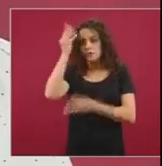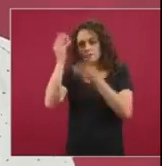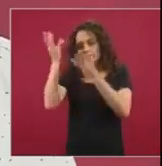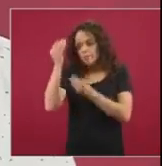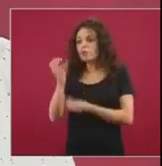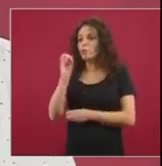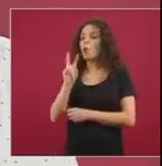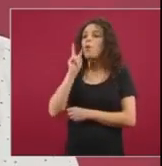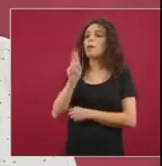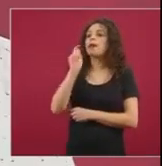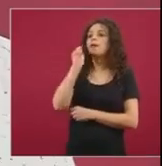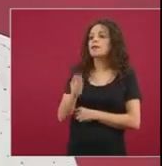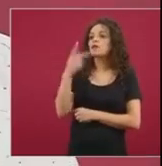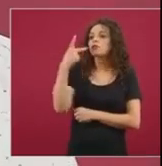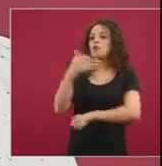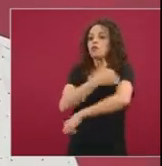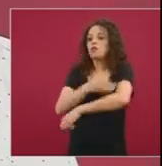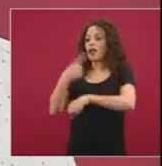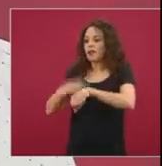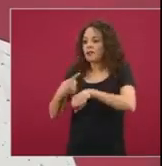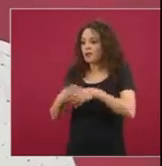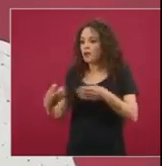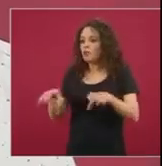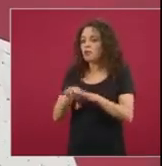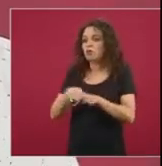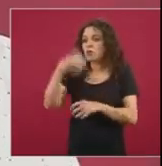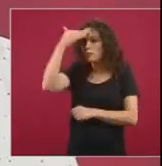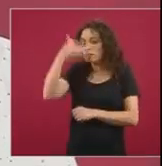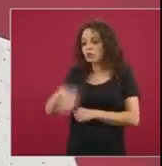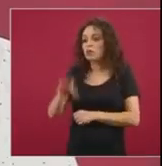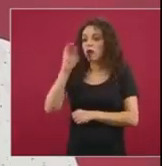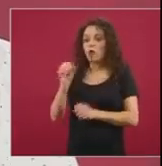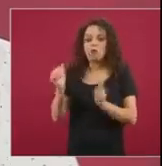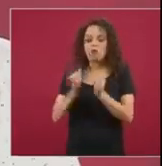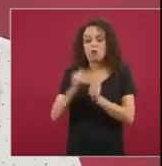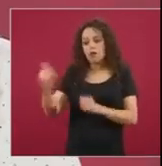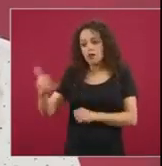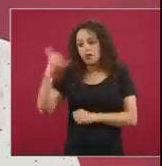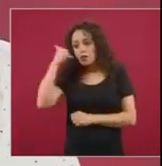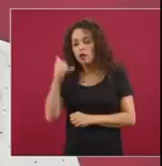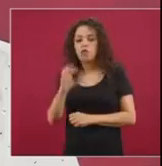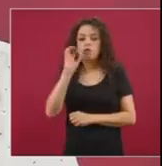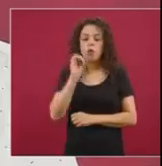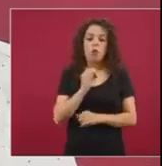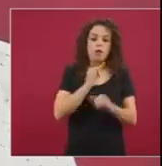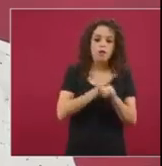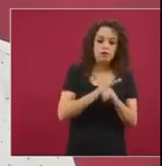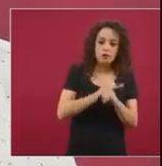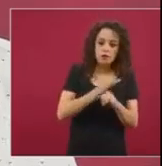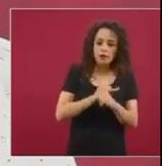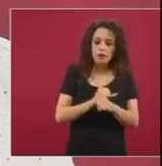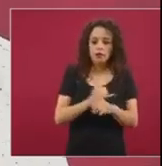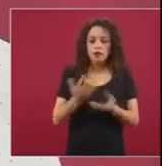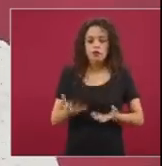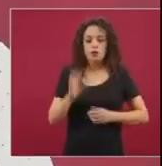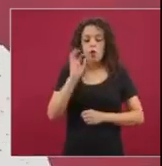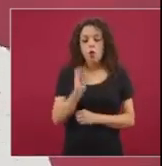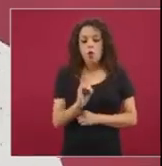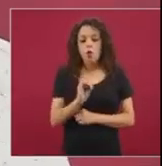familiar enfermo a distancia, por algún sitio web, por teléfono, con alguna